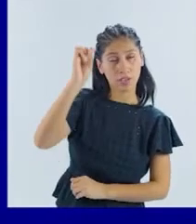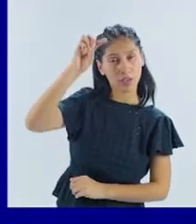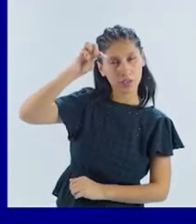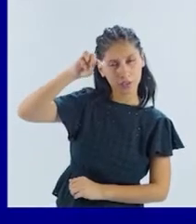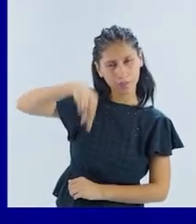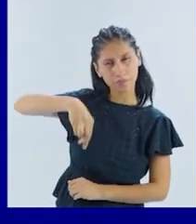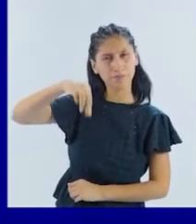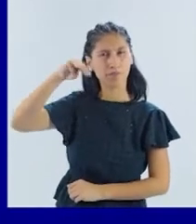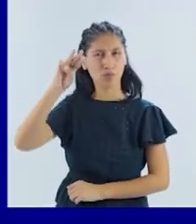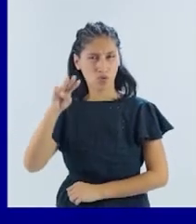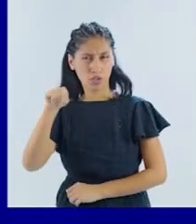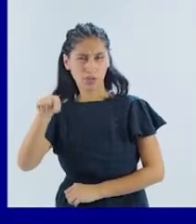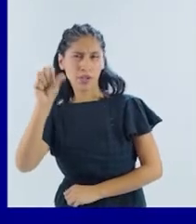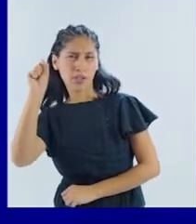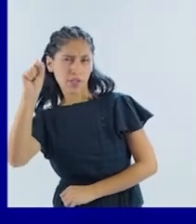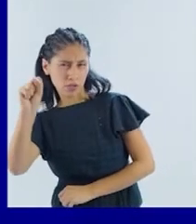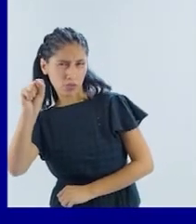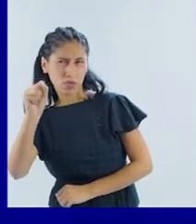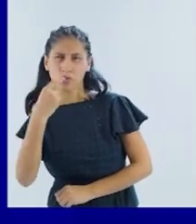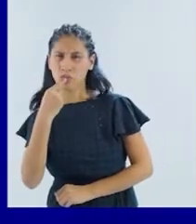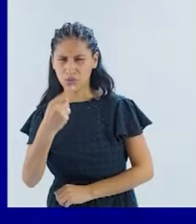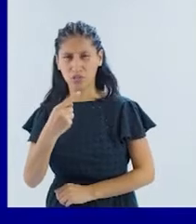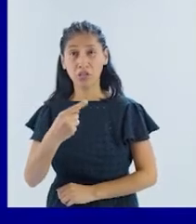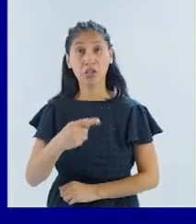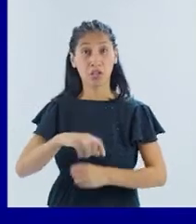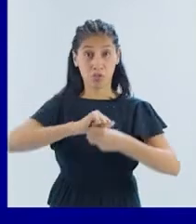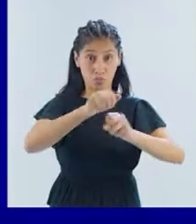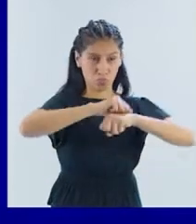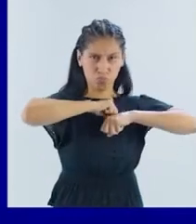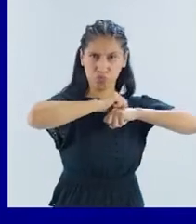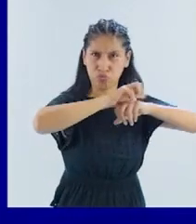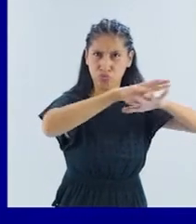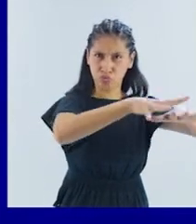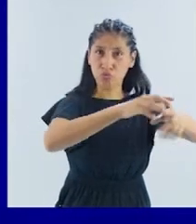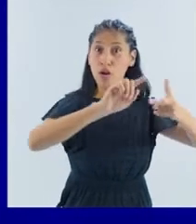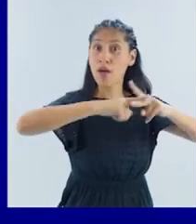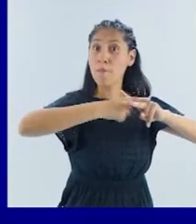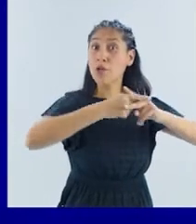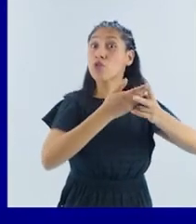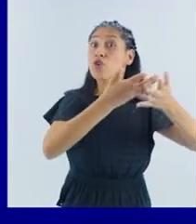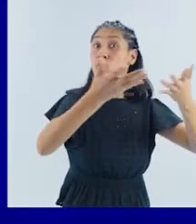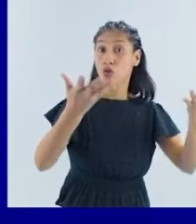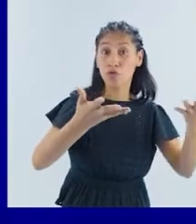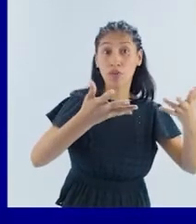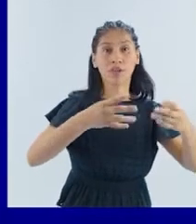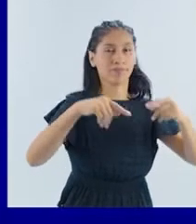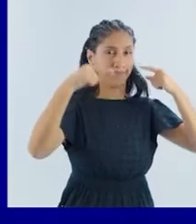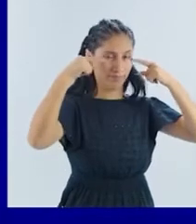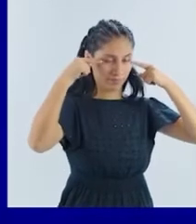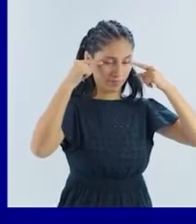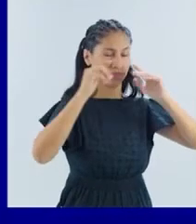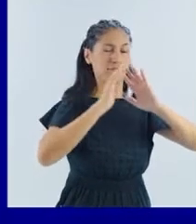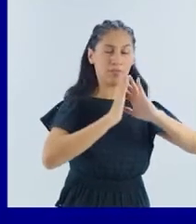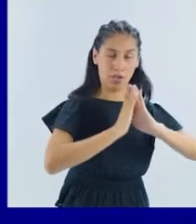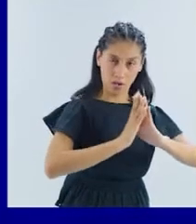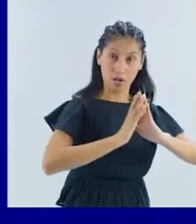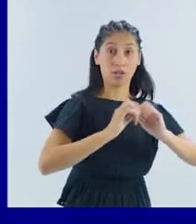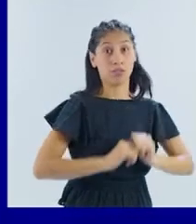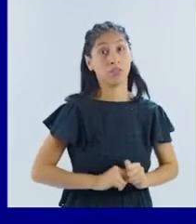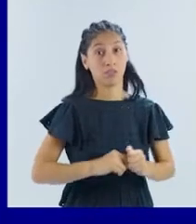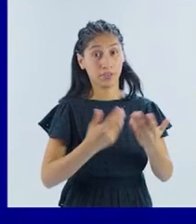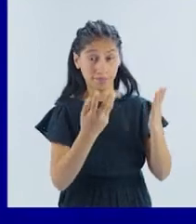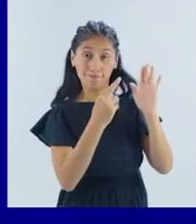Organización Mundial de la Salud determinó que la pandemia nacida en Wuhan, China, es originada por un virus del tipo coronavirus, es